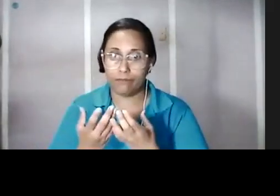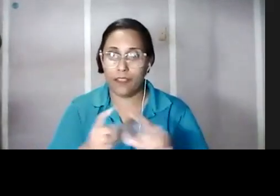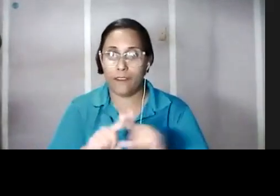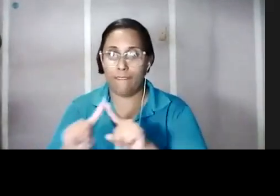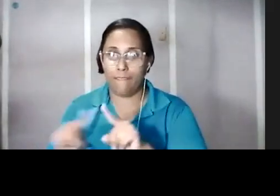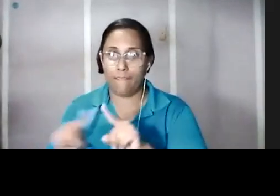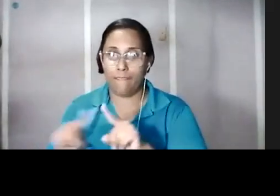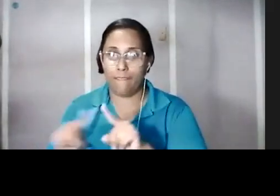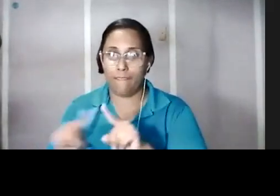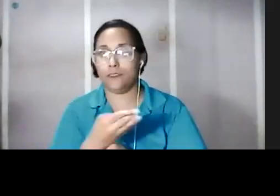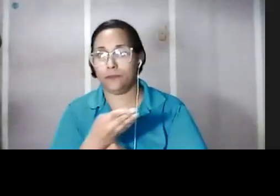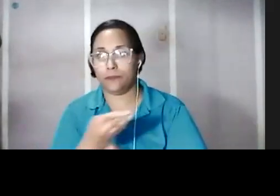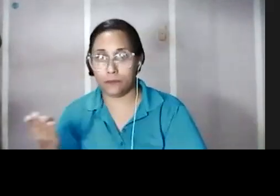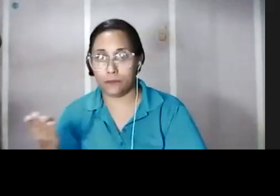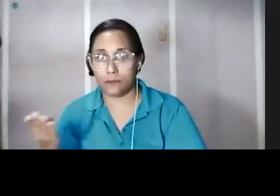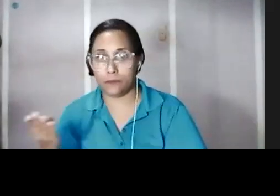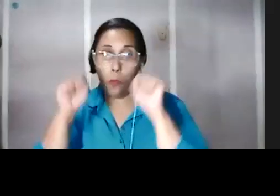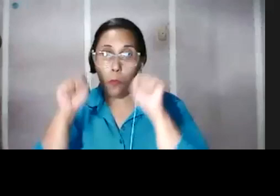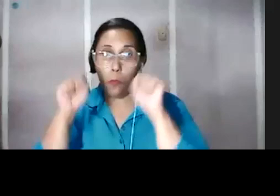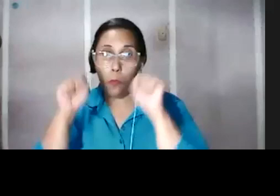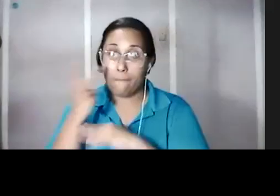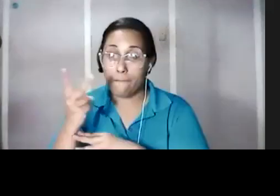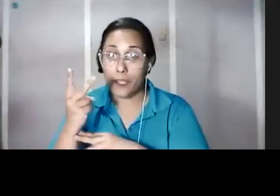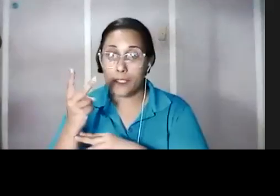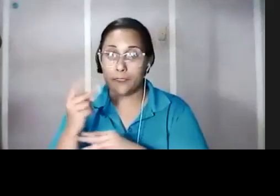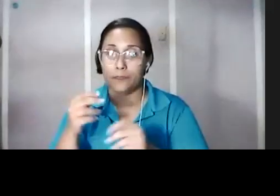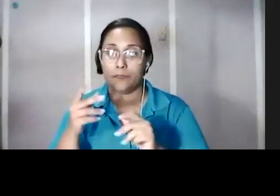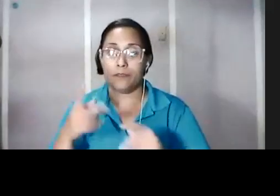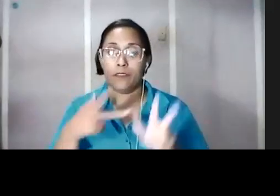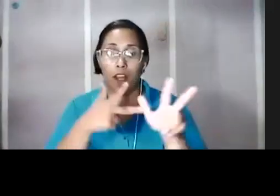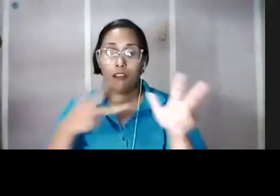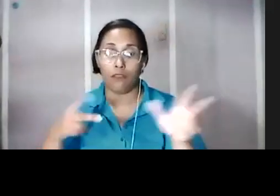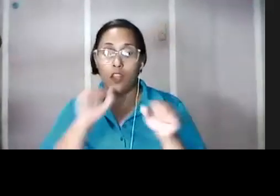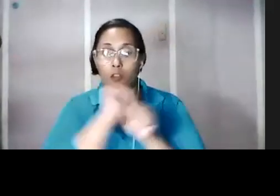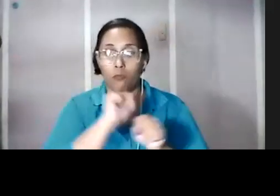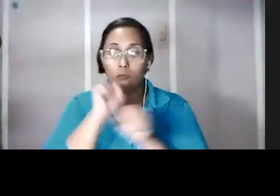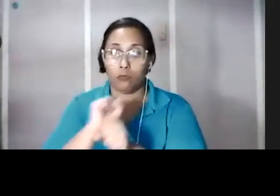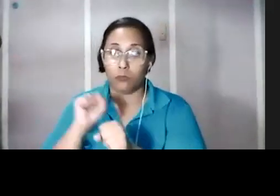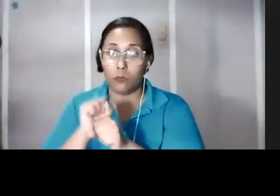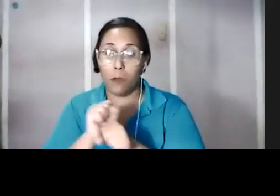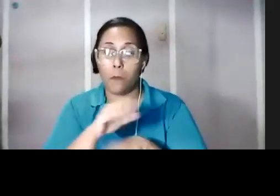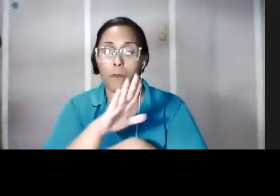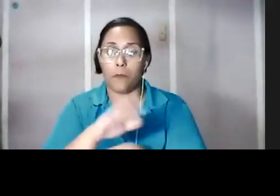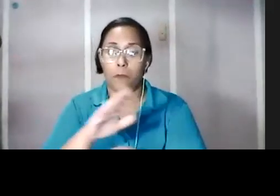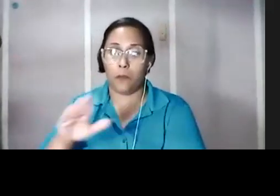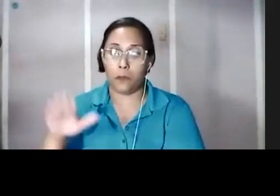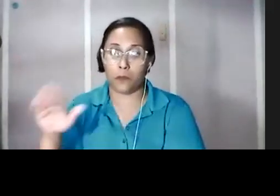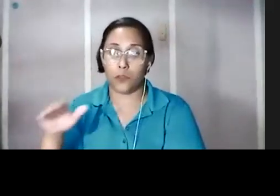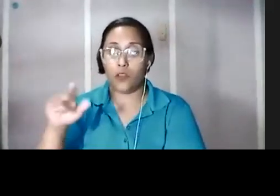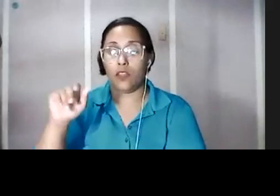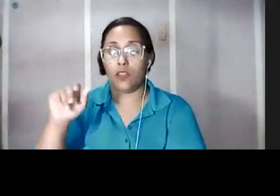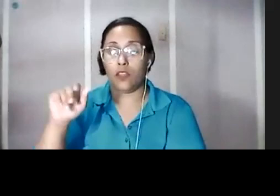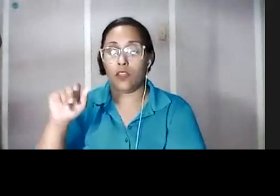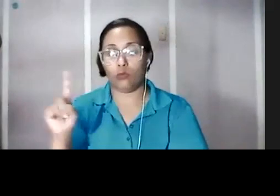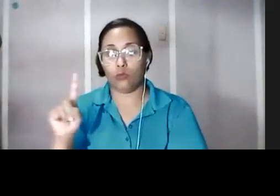Como pudimos observar, la carroza de los obreros y la comparsita de los nenes de La Perla,